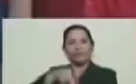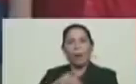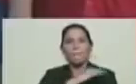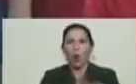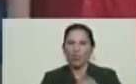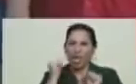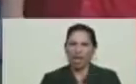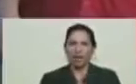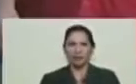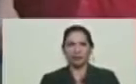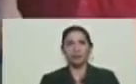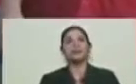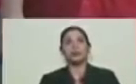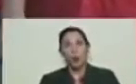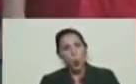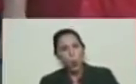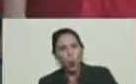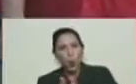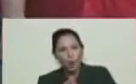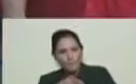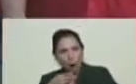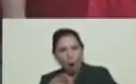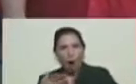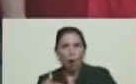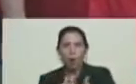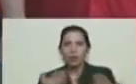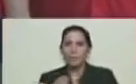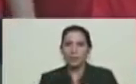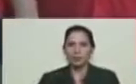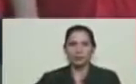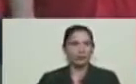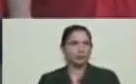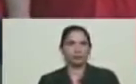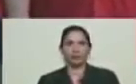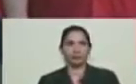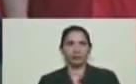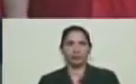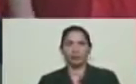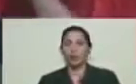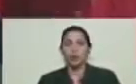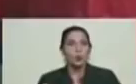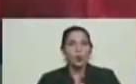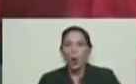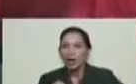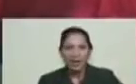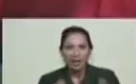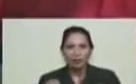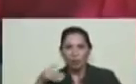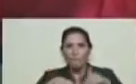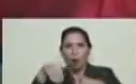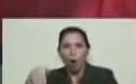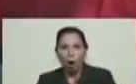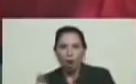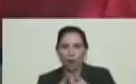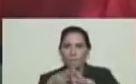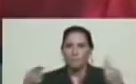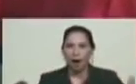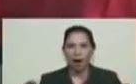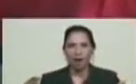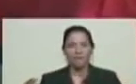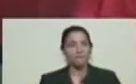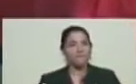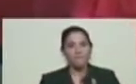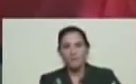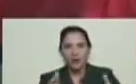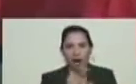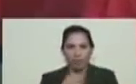magnicidio para tratar de lograr con el magnicidio lo que no han logrado con los votos, lo que no han logrado es por la paz y por la vía